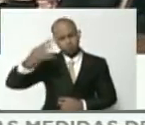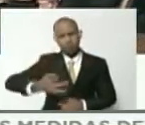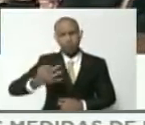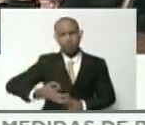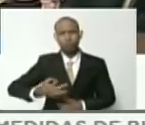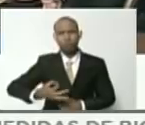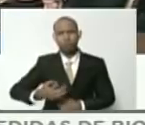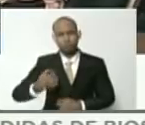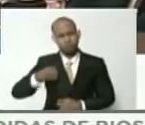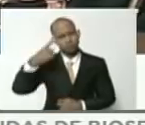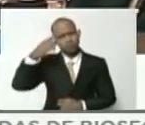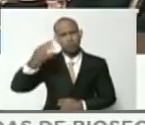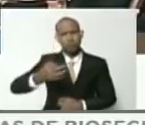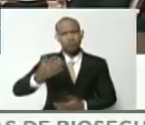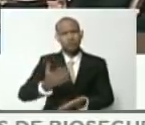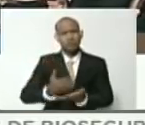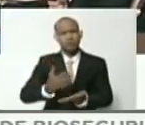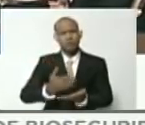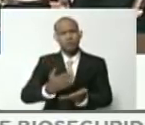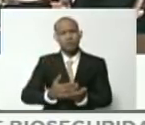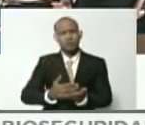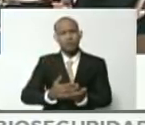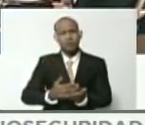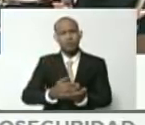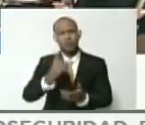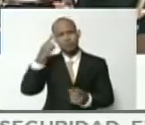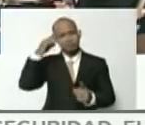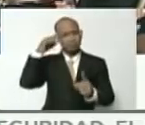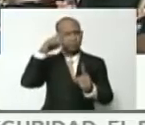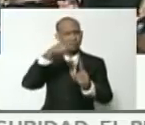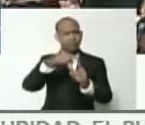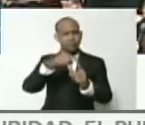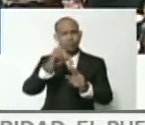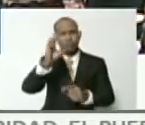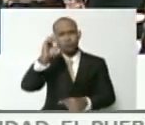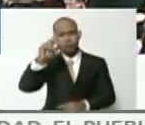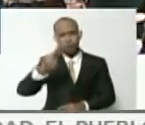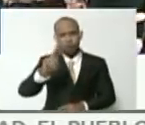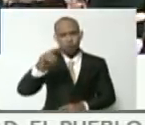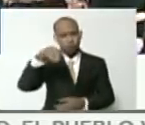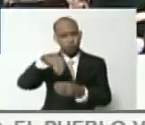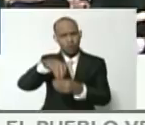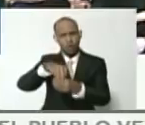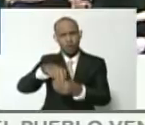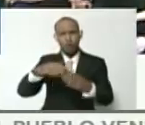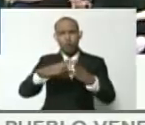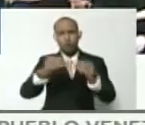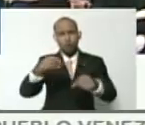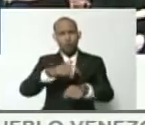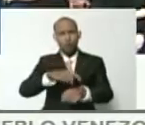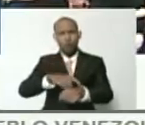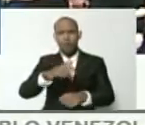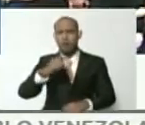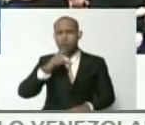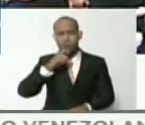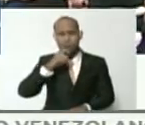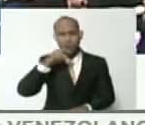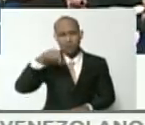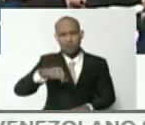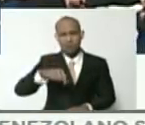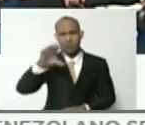siempre es un principio de Naciones Unidas, que a todos los momentos difíciles en un